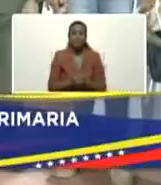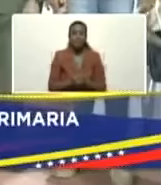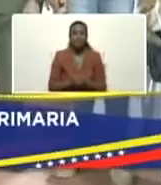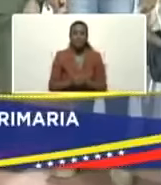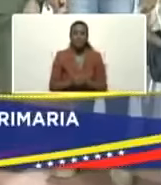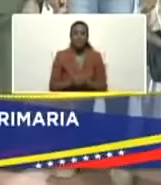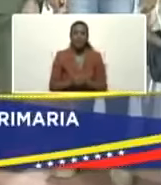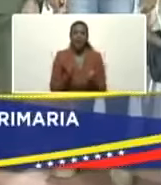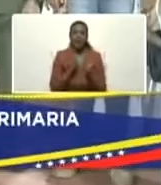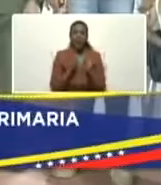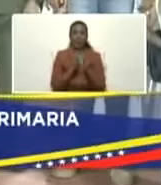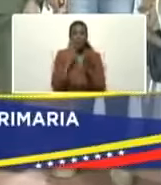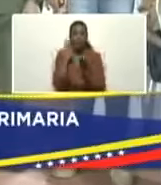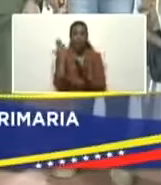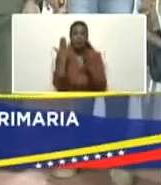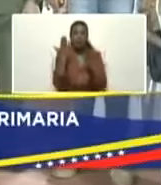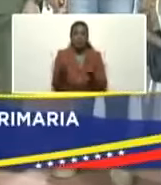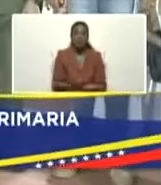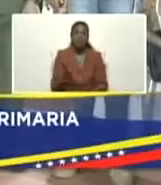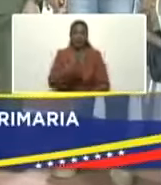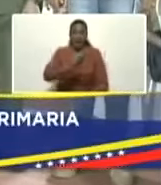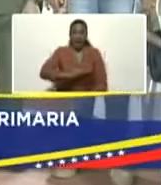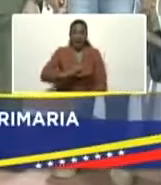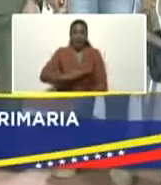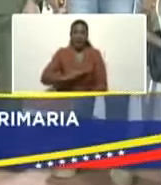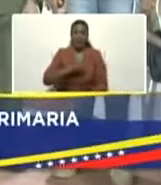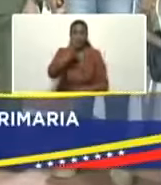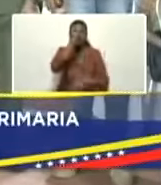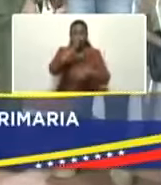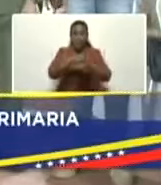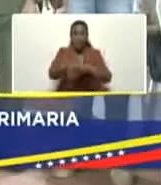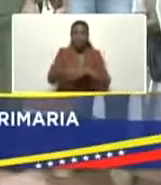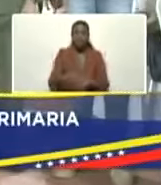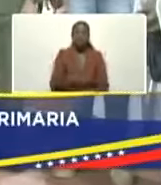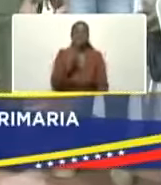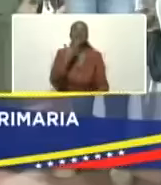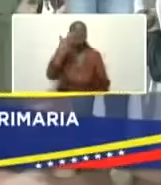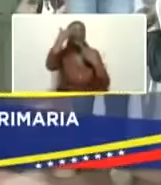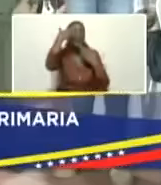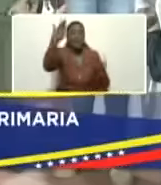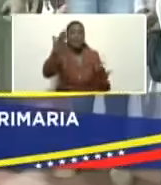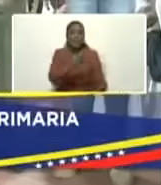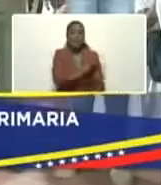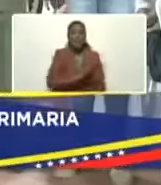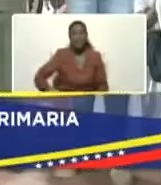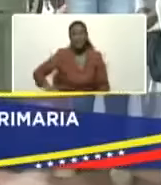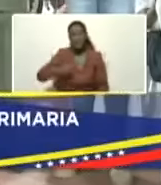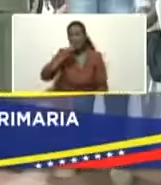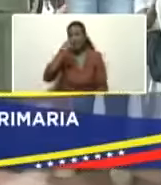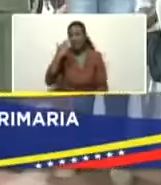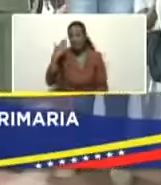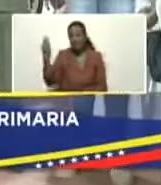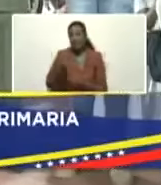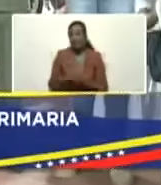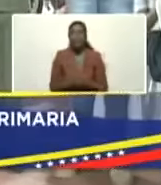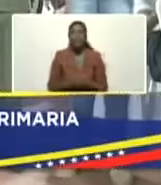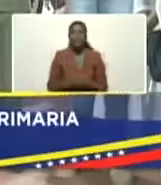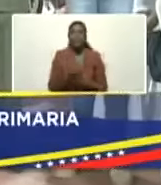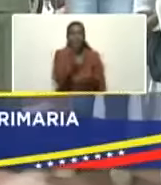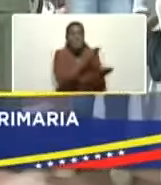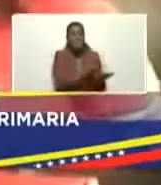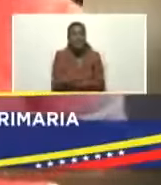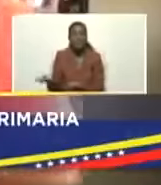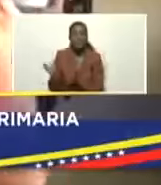Le doy el pase al ciudadano alcalde. Bueno, gracias, presidente Nicolás Maduro.